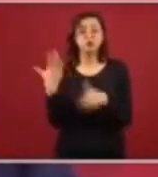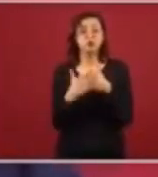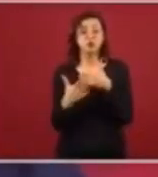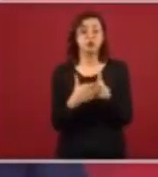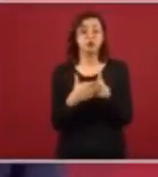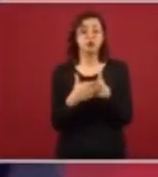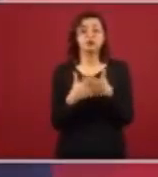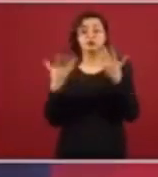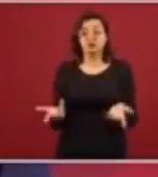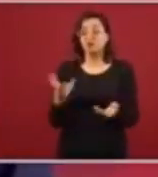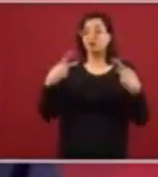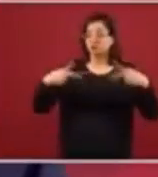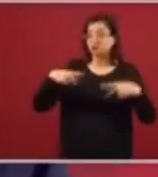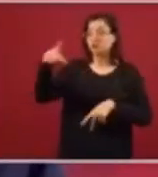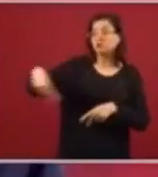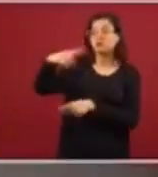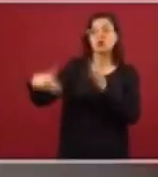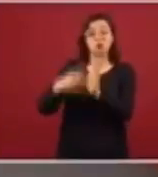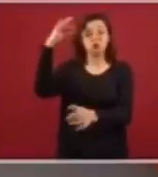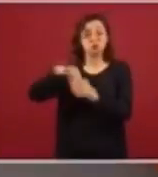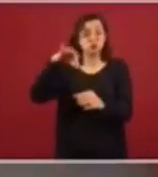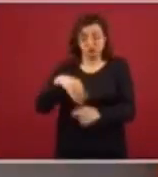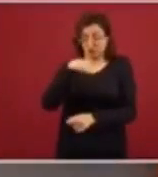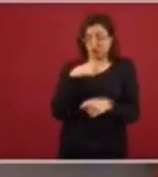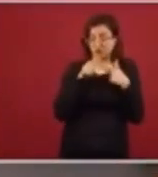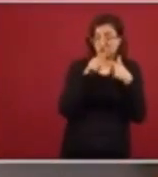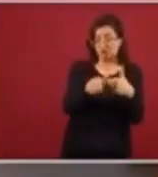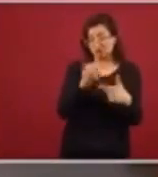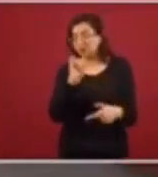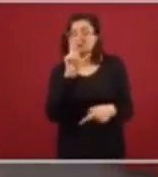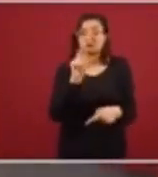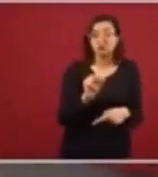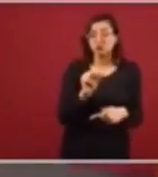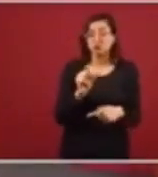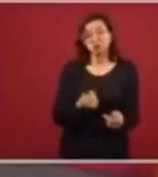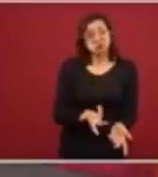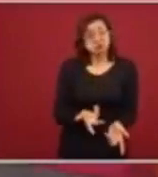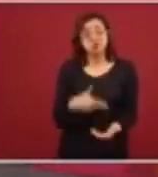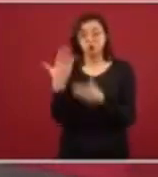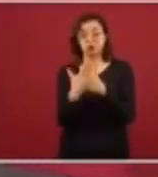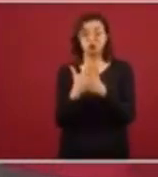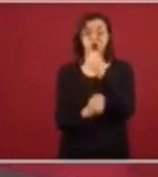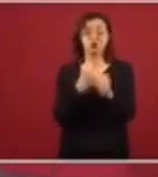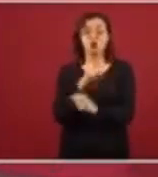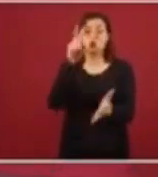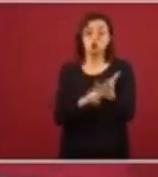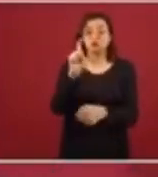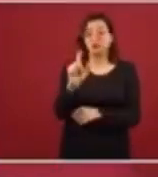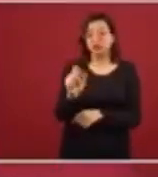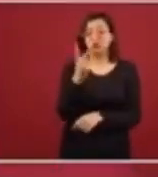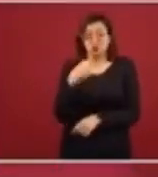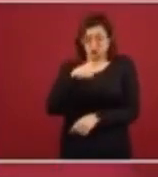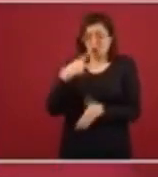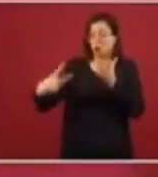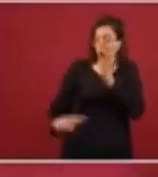estableció la revocación del mandato. Y en el 22 yo me voy a